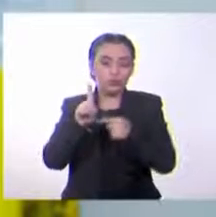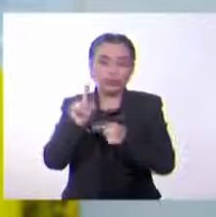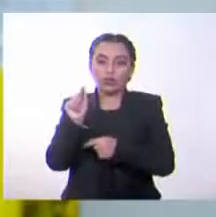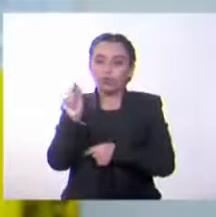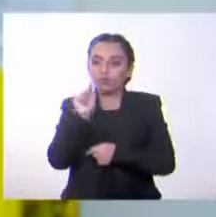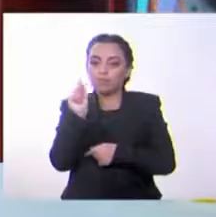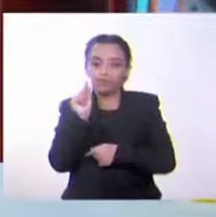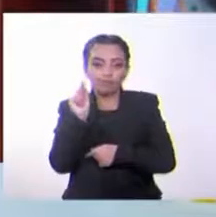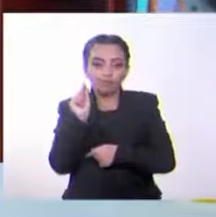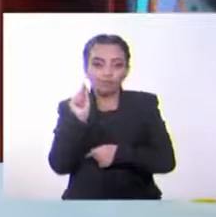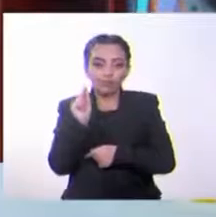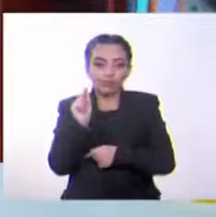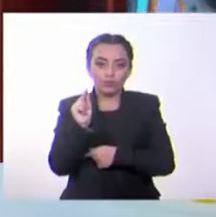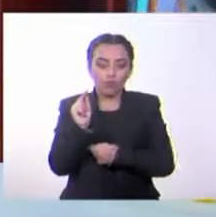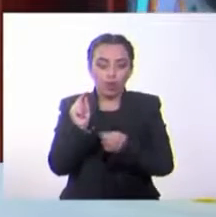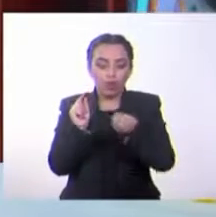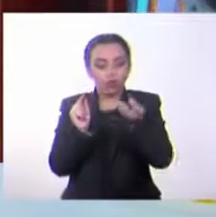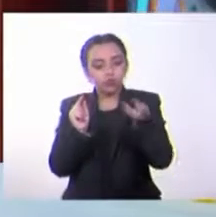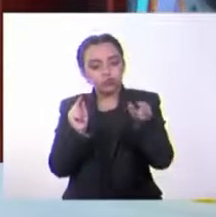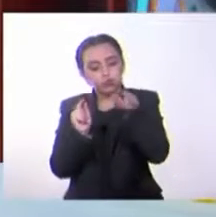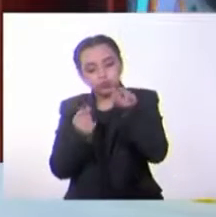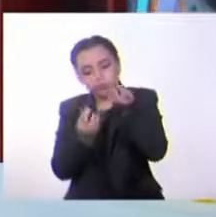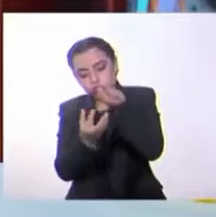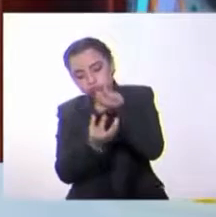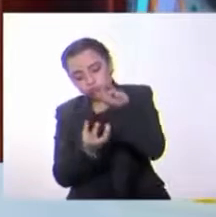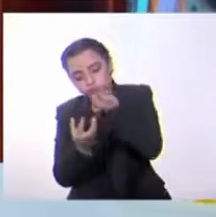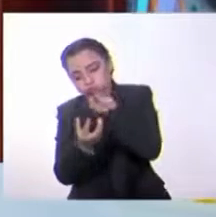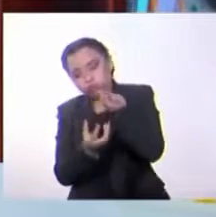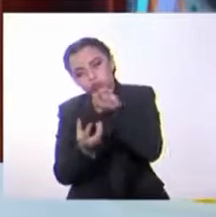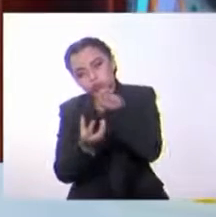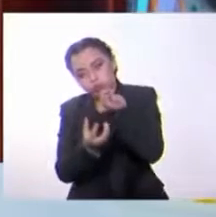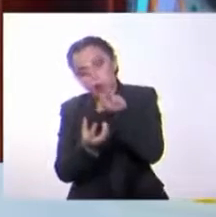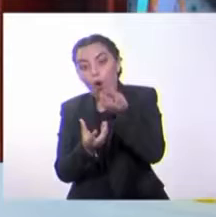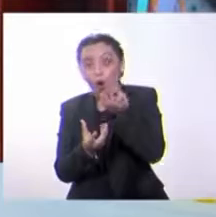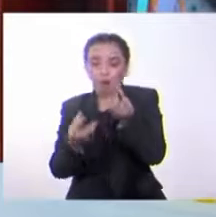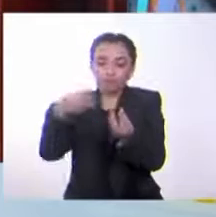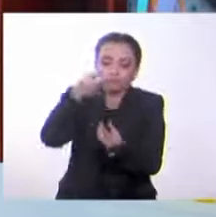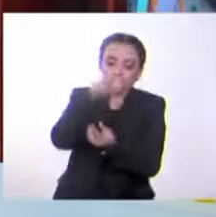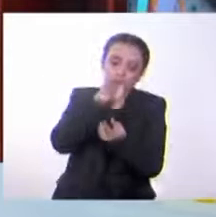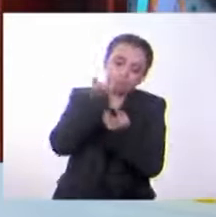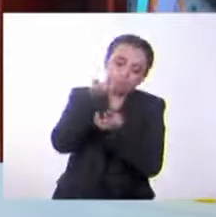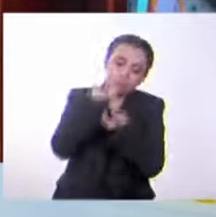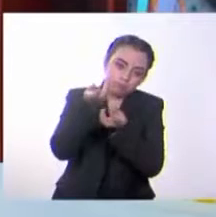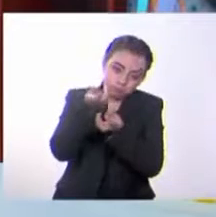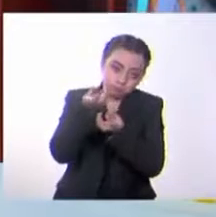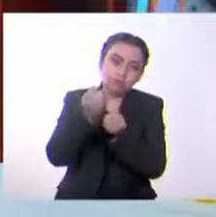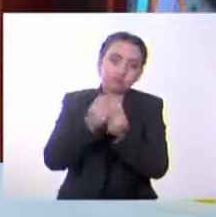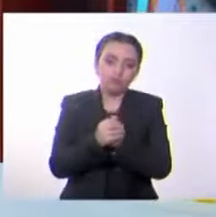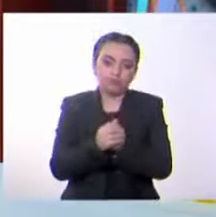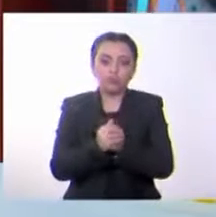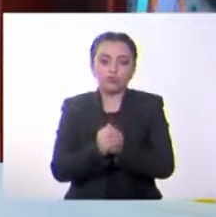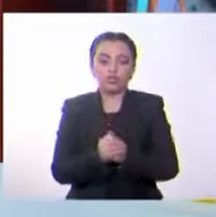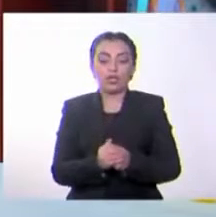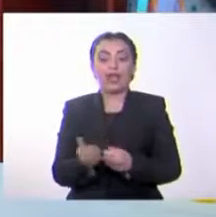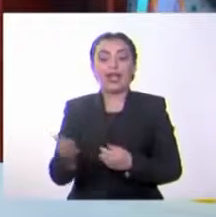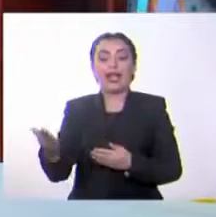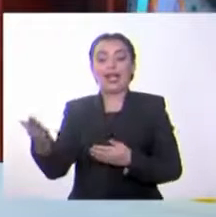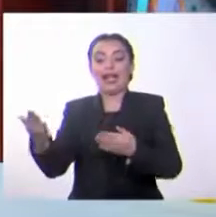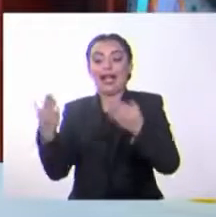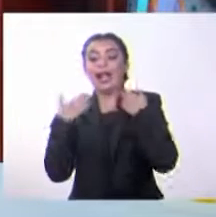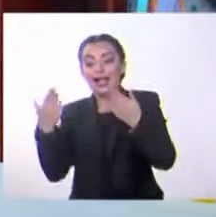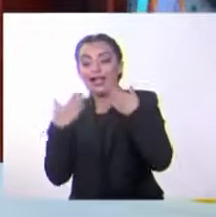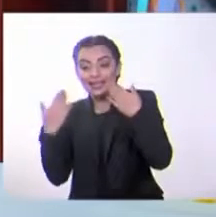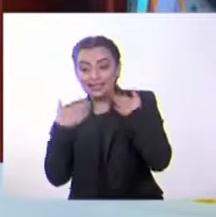otro. ¿Qué es lo que ocurre cuando tenemos agua fría y agua caliente? El agua caliente